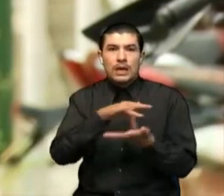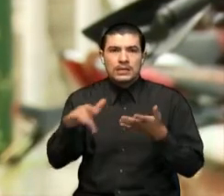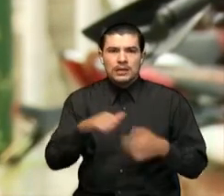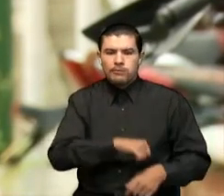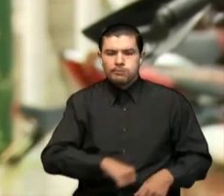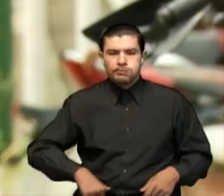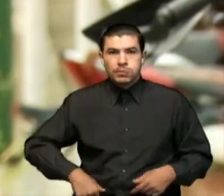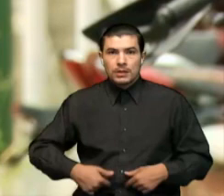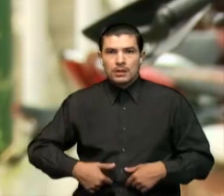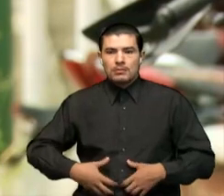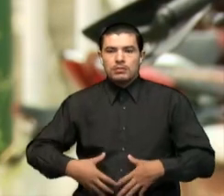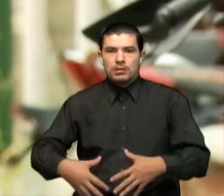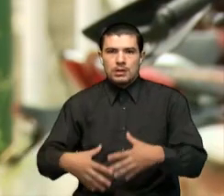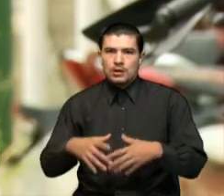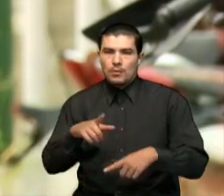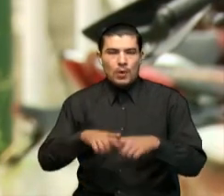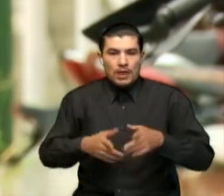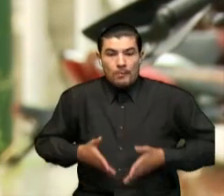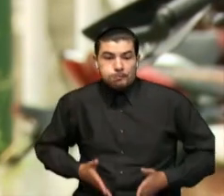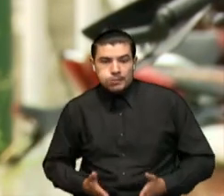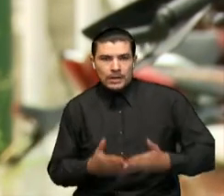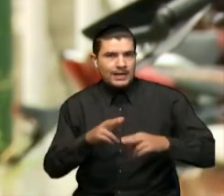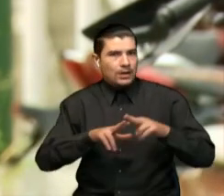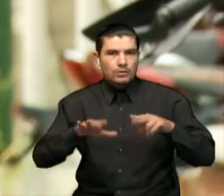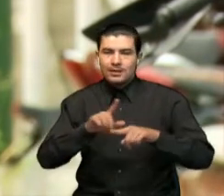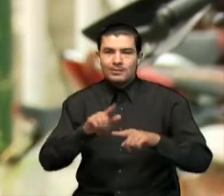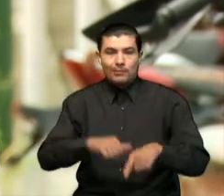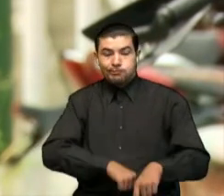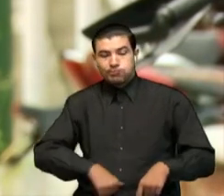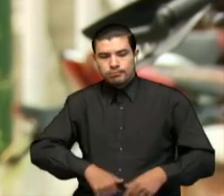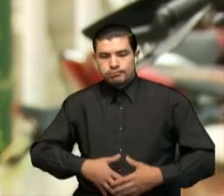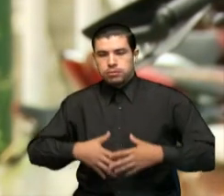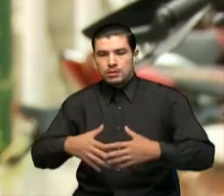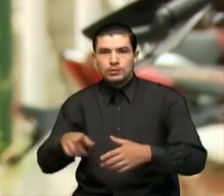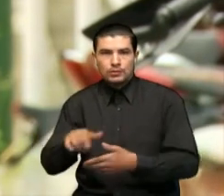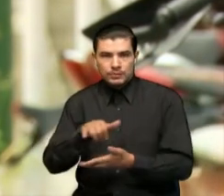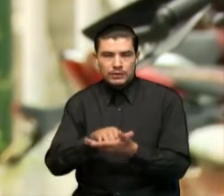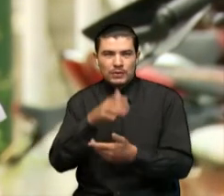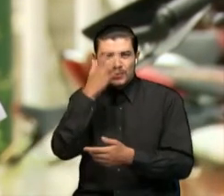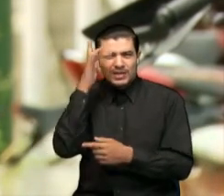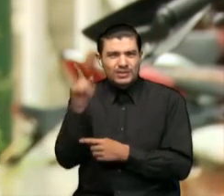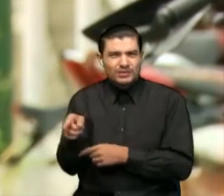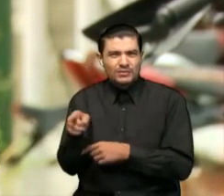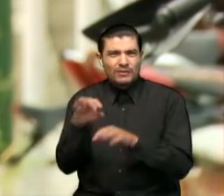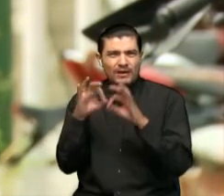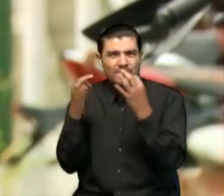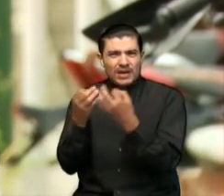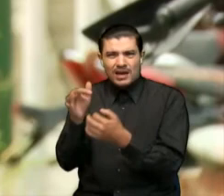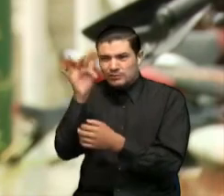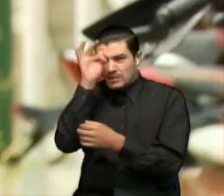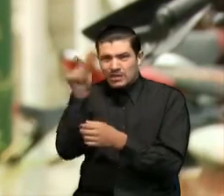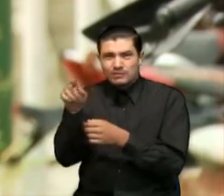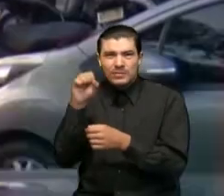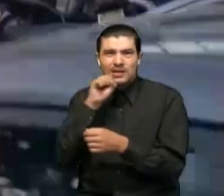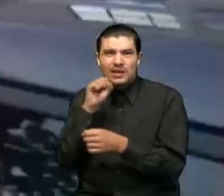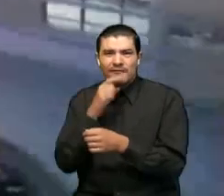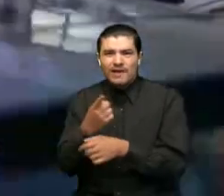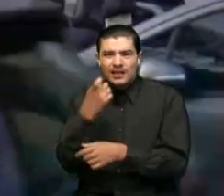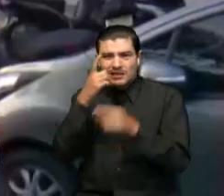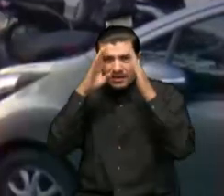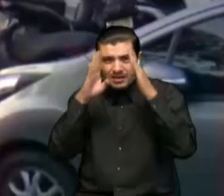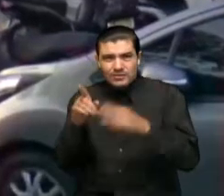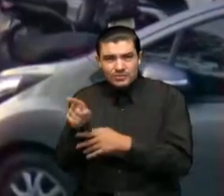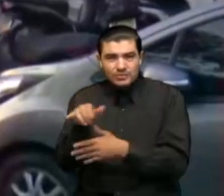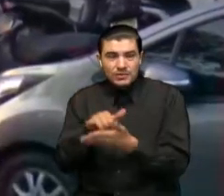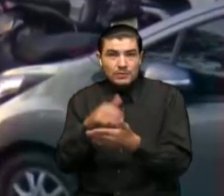al hospital universitario de santander la situación es compleja porque los familiares denuncian una supuesta negligencia médica el